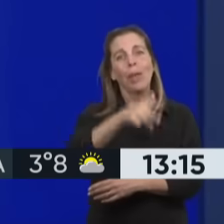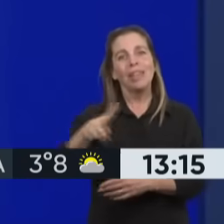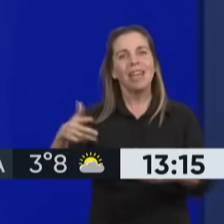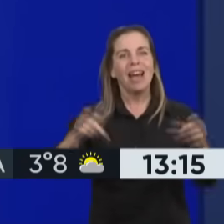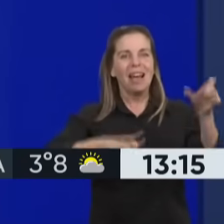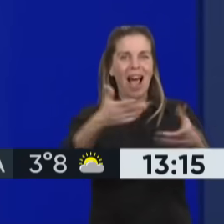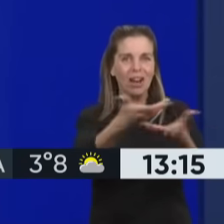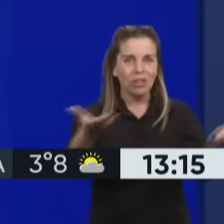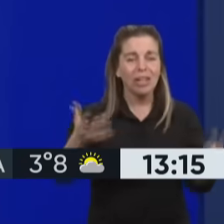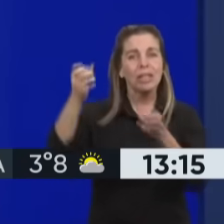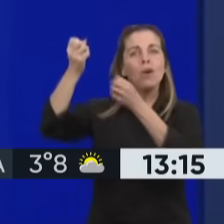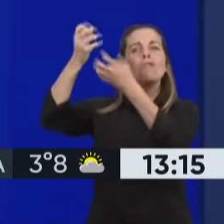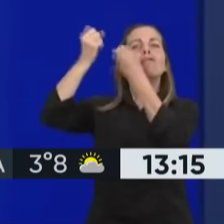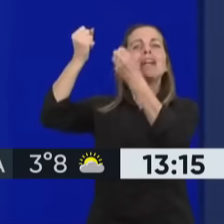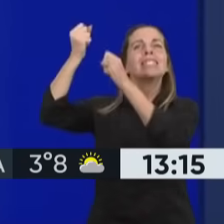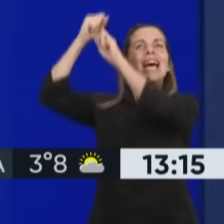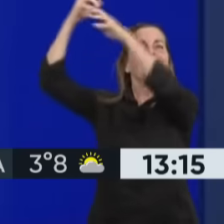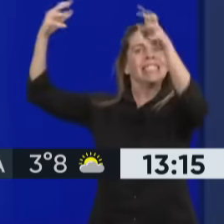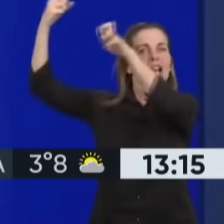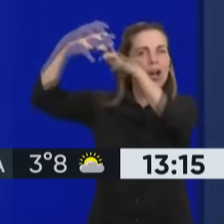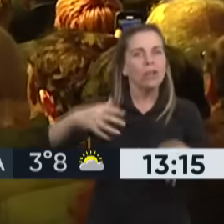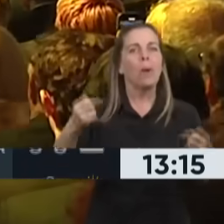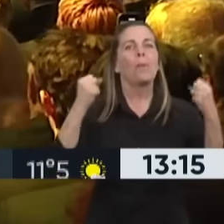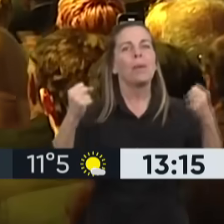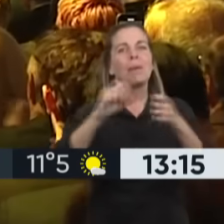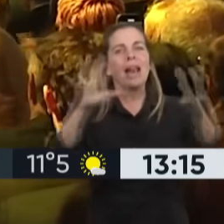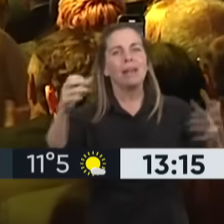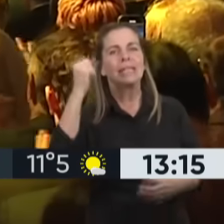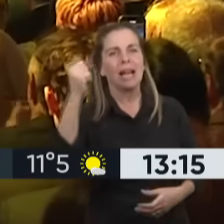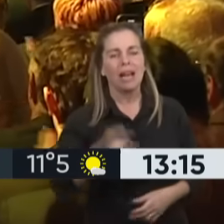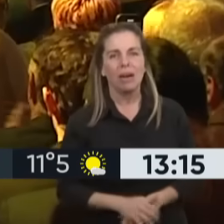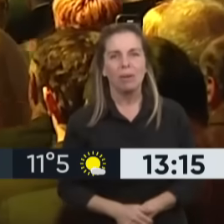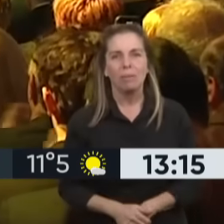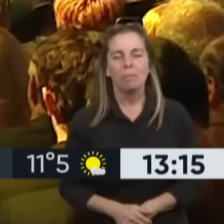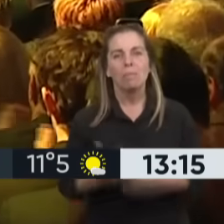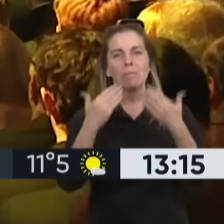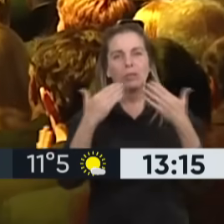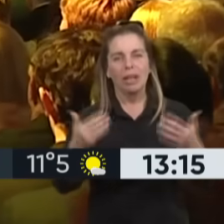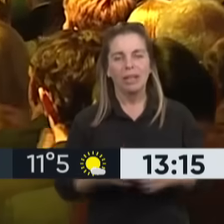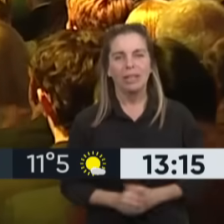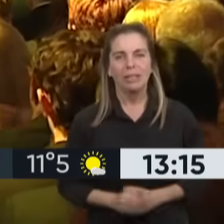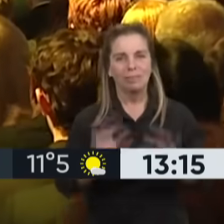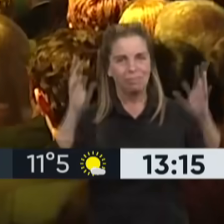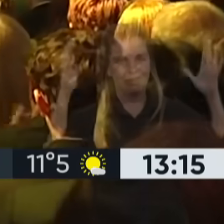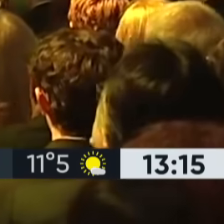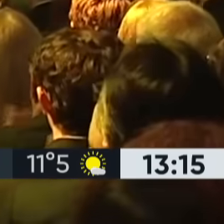la fuerza del cielo nos acompañen y ¡viva la libertad, carajo! Muchas gracias. De esta manera despedimos al señor